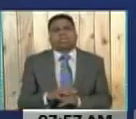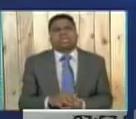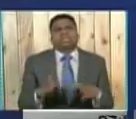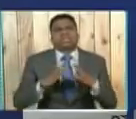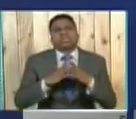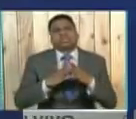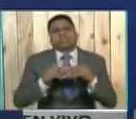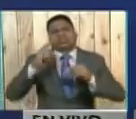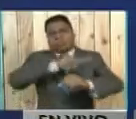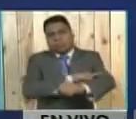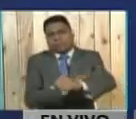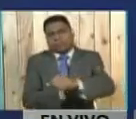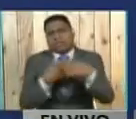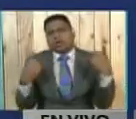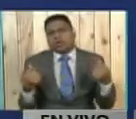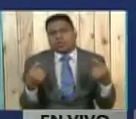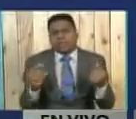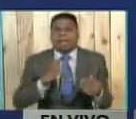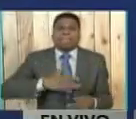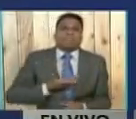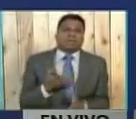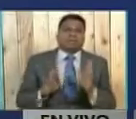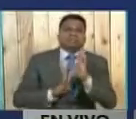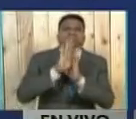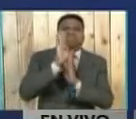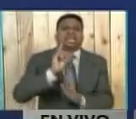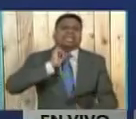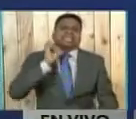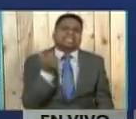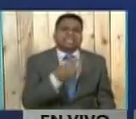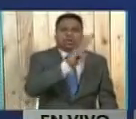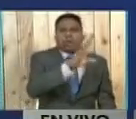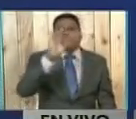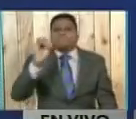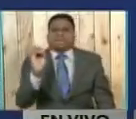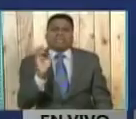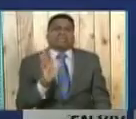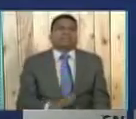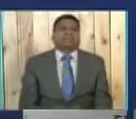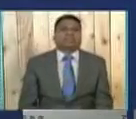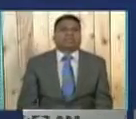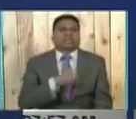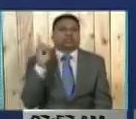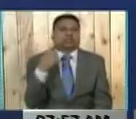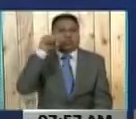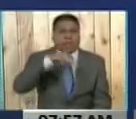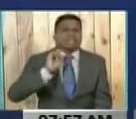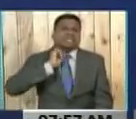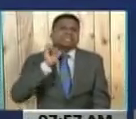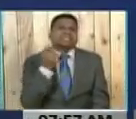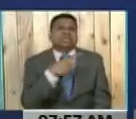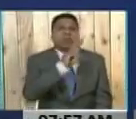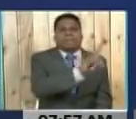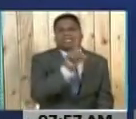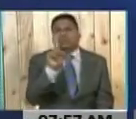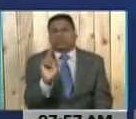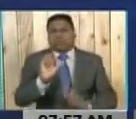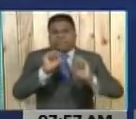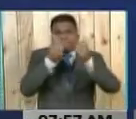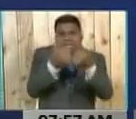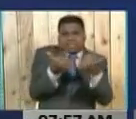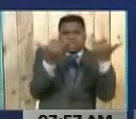nuestra economía pudieran surgir durante el siglo XX. Es solo en este siglo XXI que comienzan